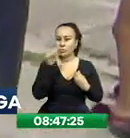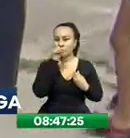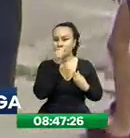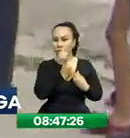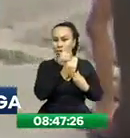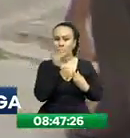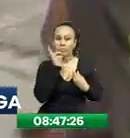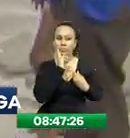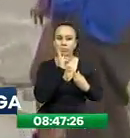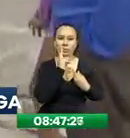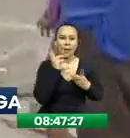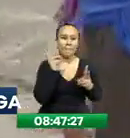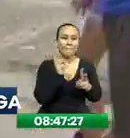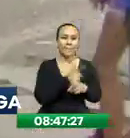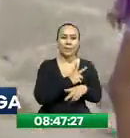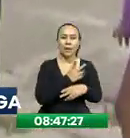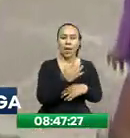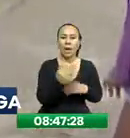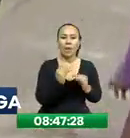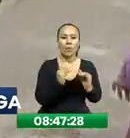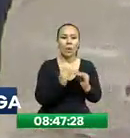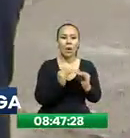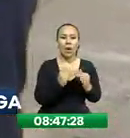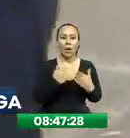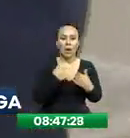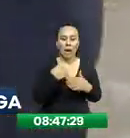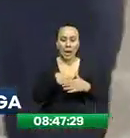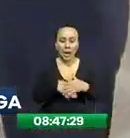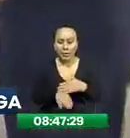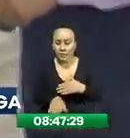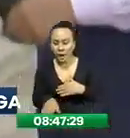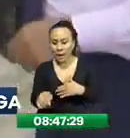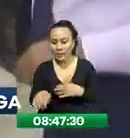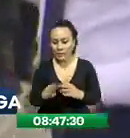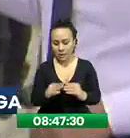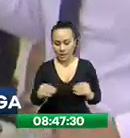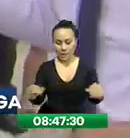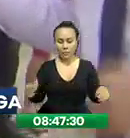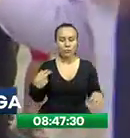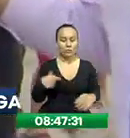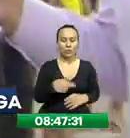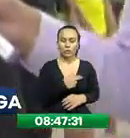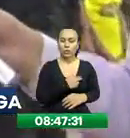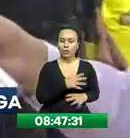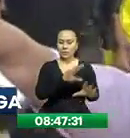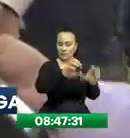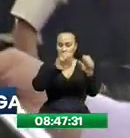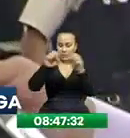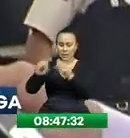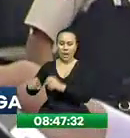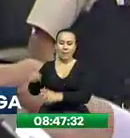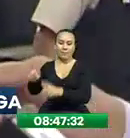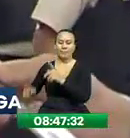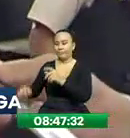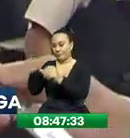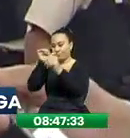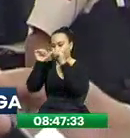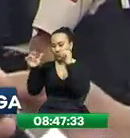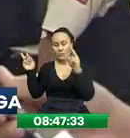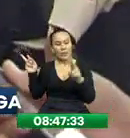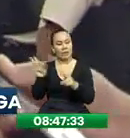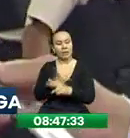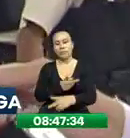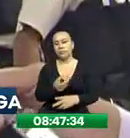consumidores. De igual forma, ¿no? El recorrido nos hemos adentrado a estos terrenos, hemos sacado algunos consumidores constantemente a diario, un